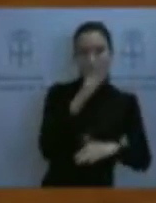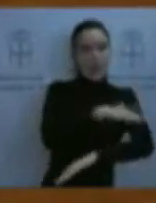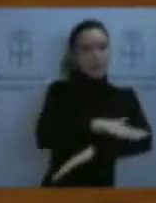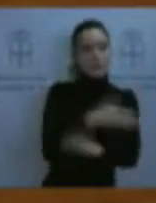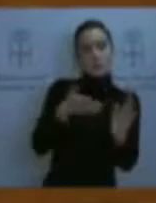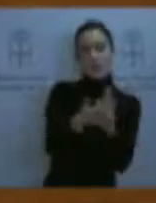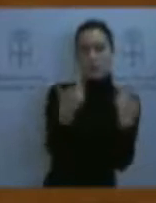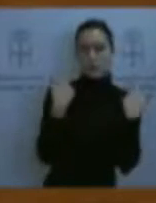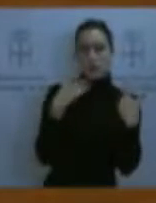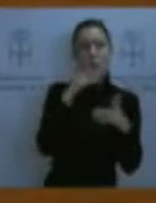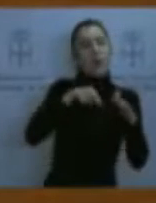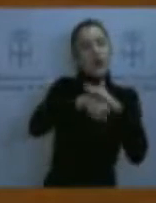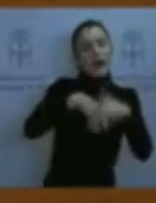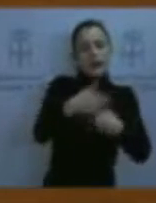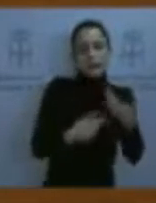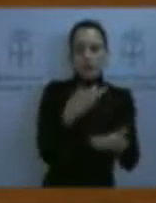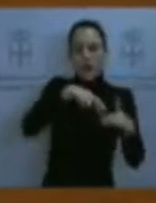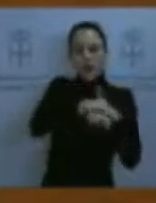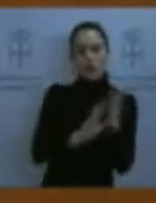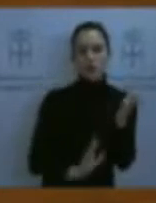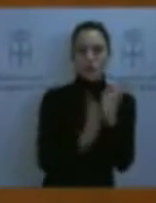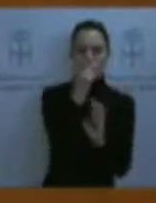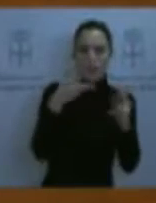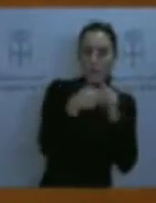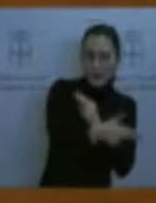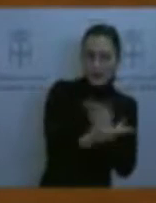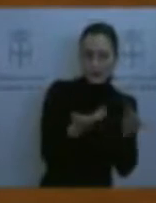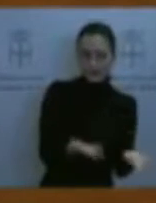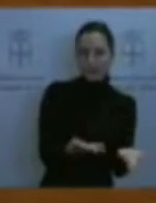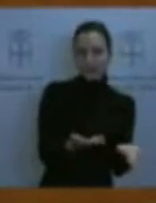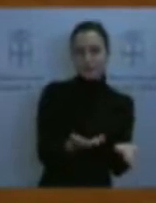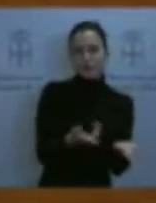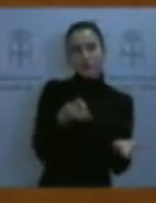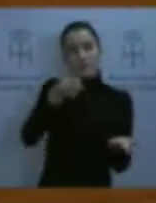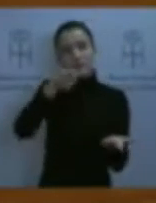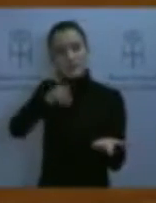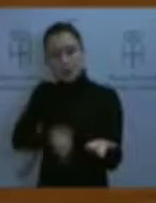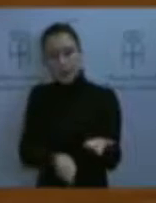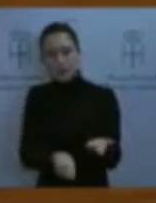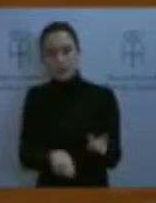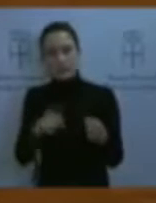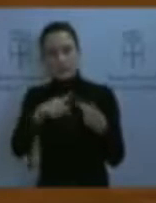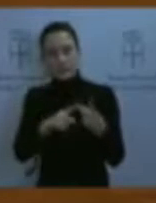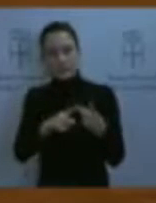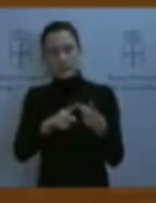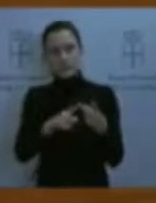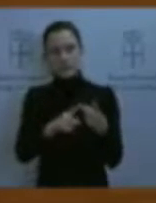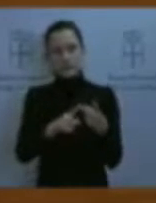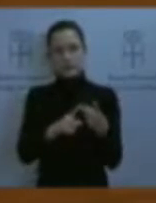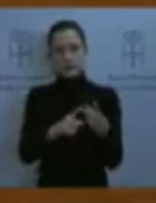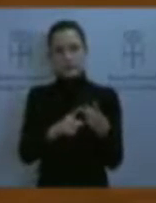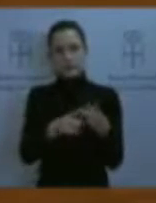forestales, ¿no? Tiene que ver también con el deterioro del tejido